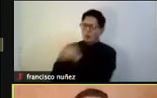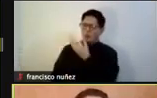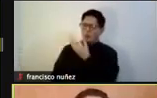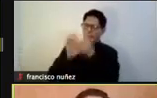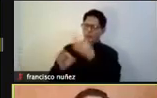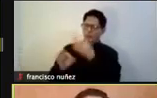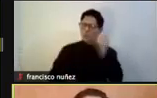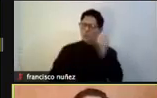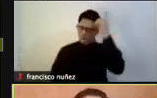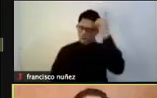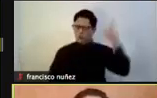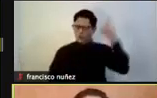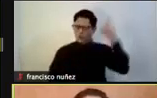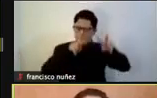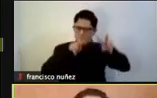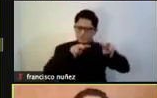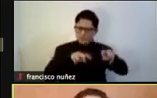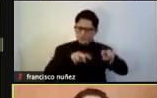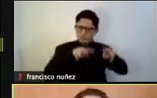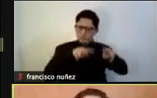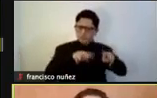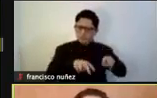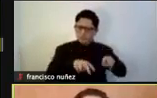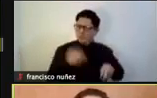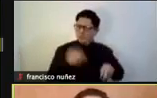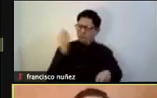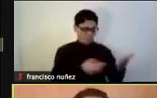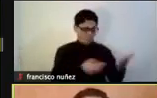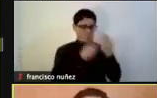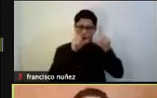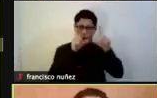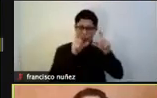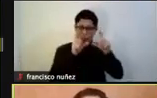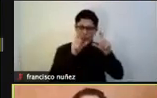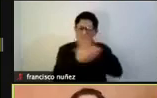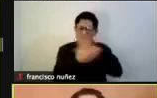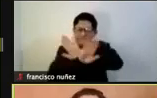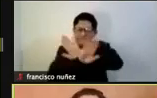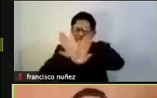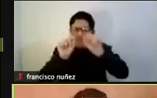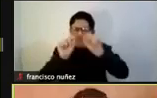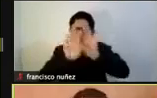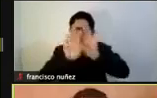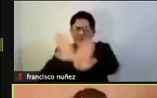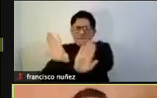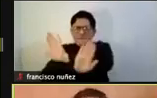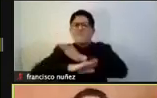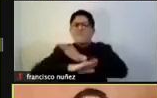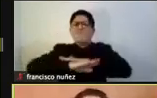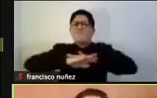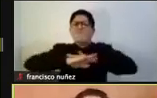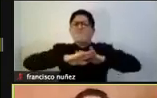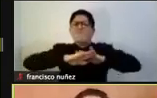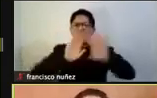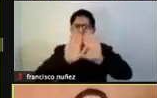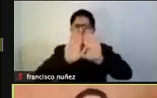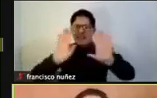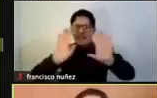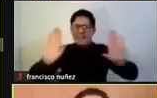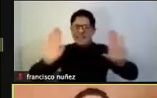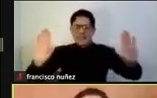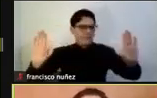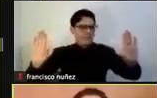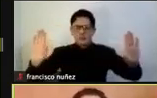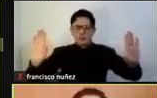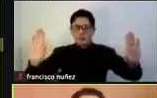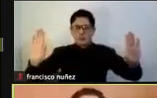habían obtenido imágenes muy nítidas de las cámaras magmáticas. Y me imagino que los instrumentos que se usan para obtener